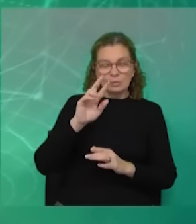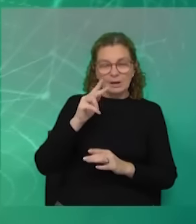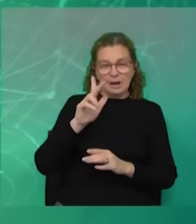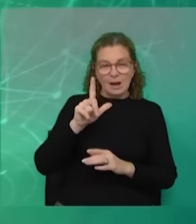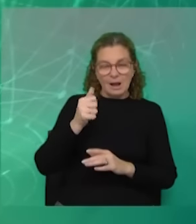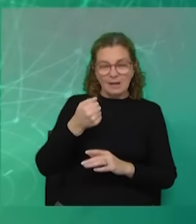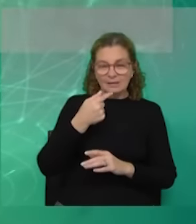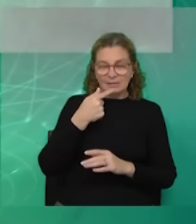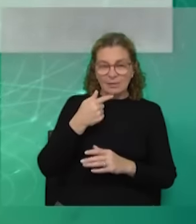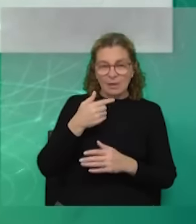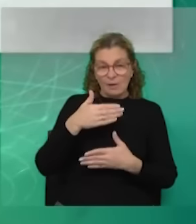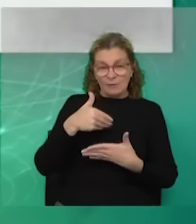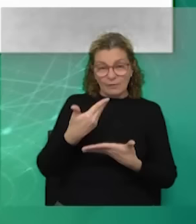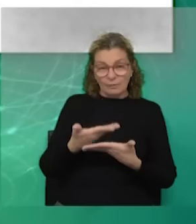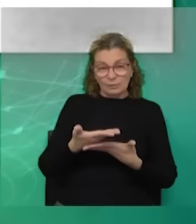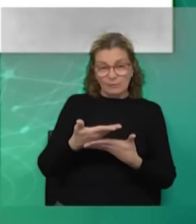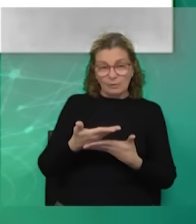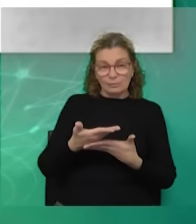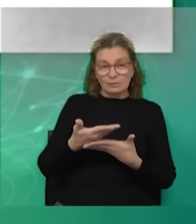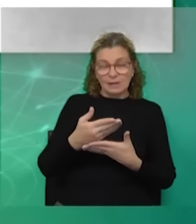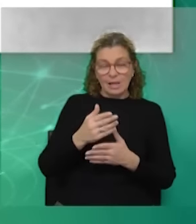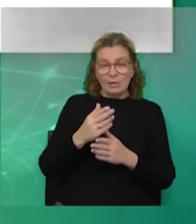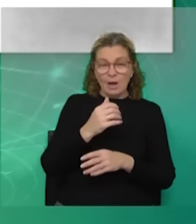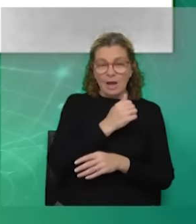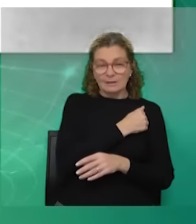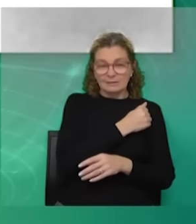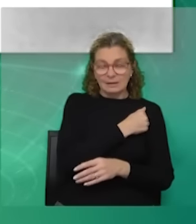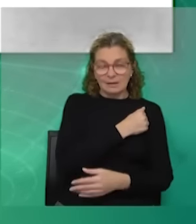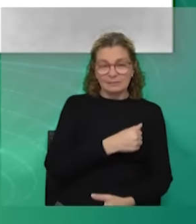donde fue bautizado artigas y recordó su vocación